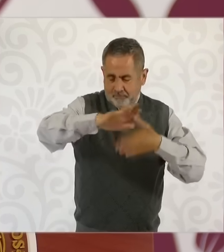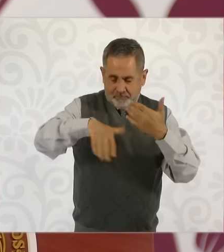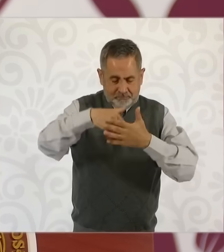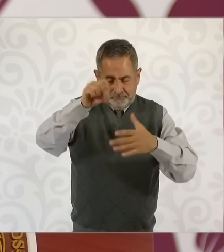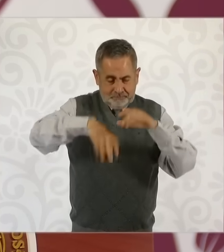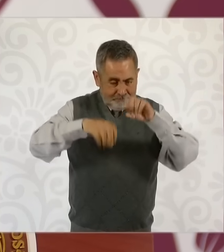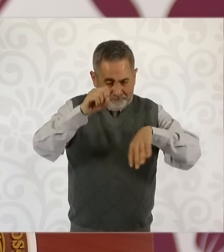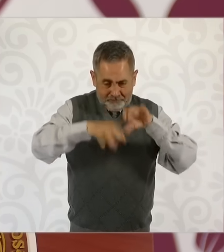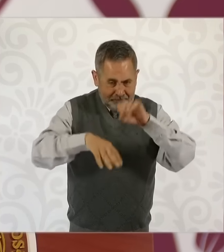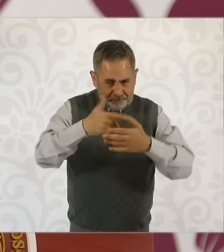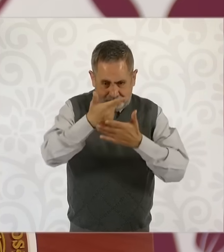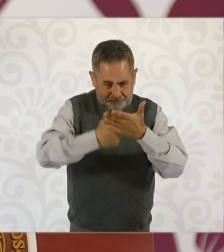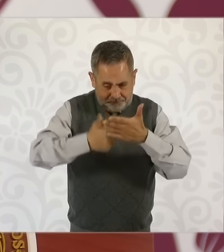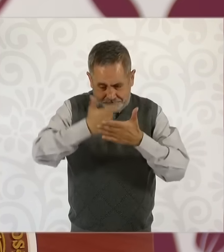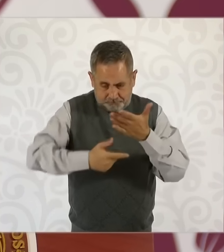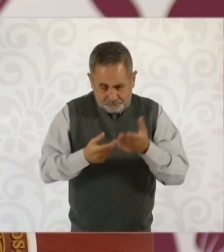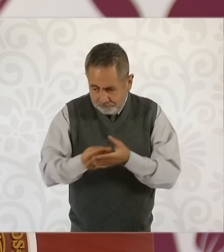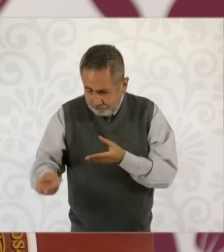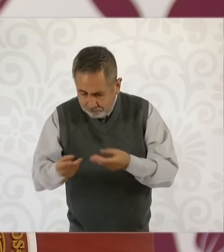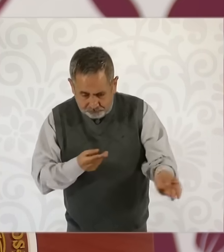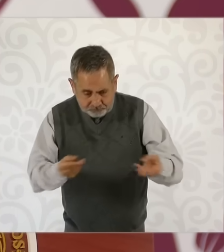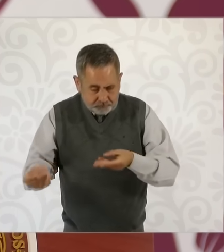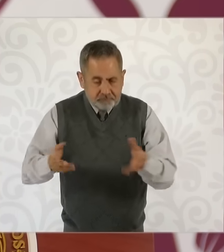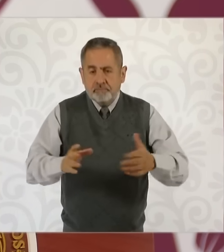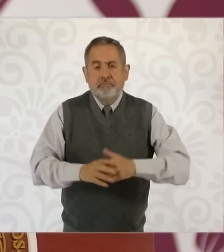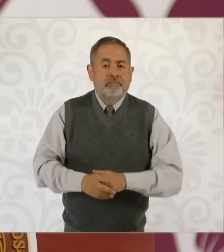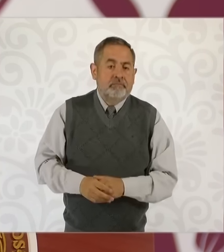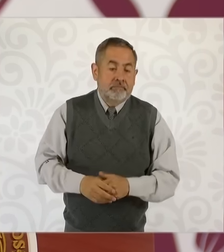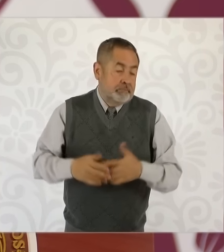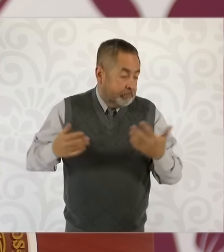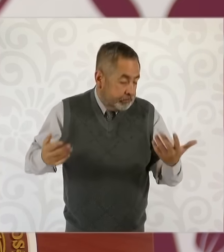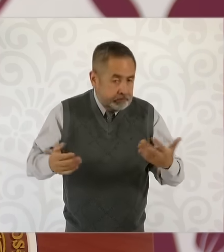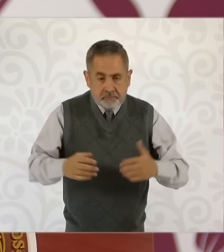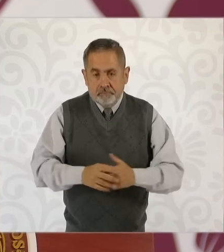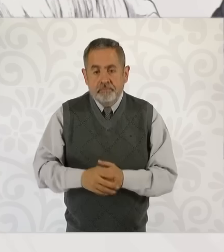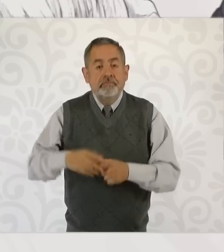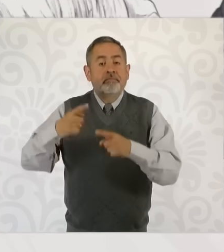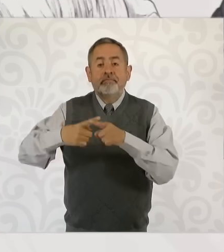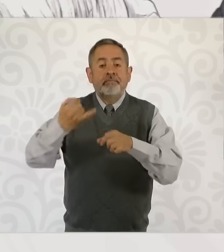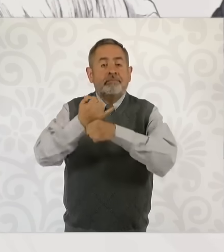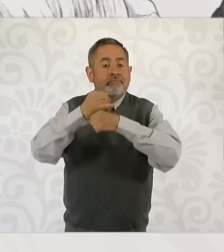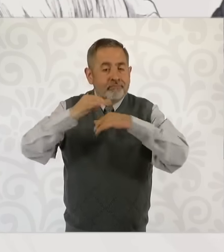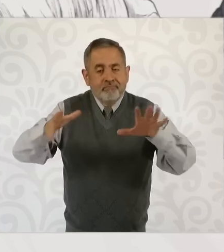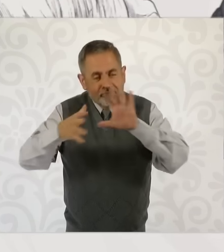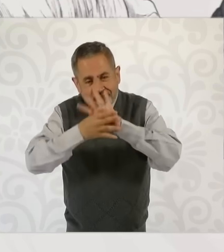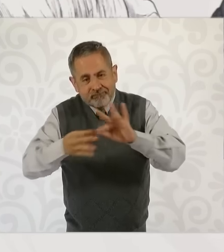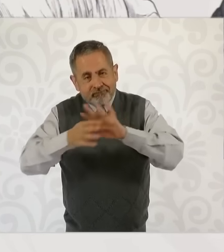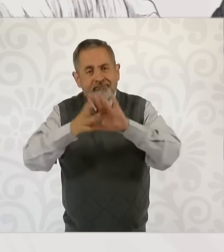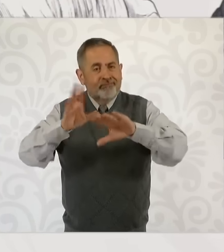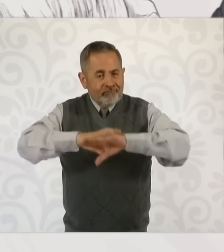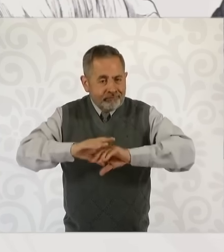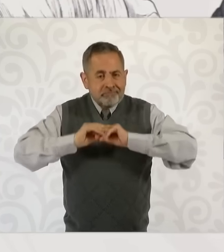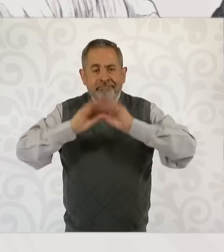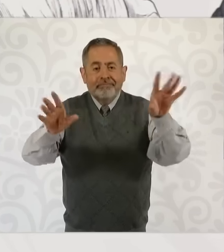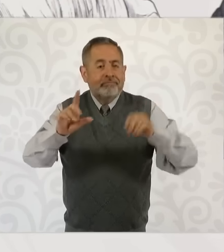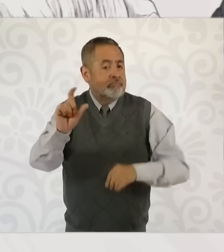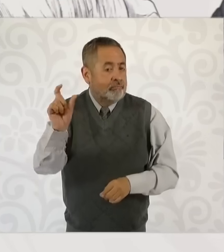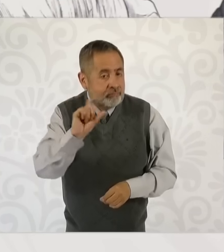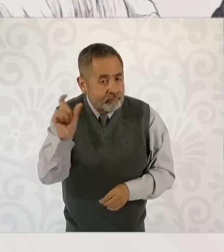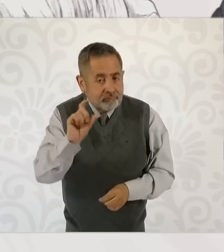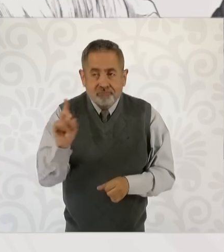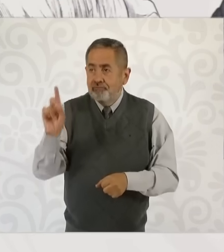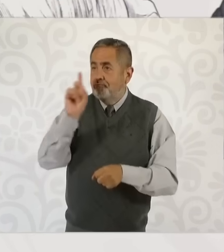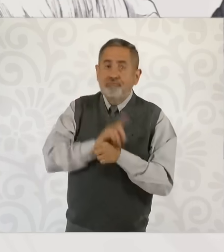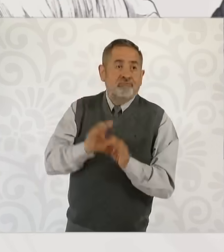conteo, es distinto. Entonces, quien tiene que informar a la ciudadanía cuándo se van a dar a conocer